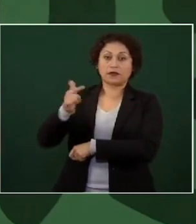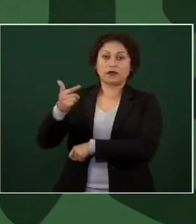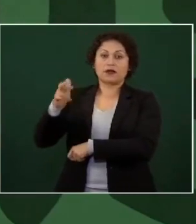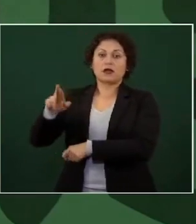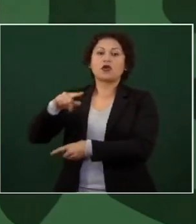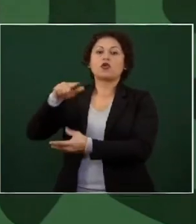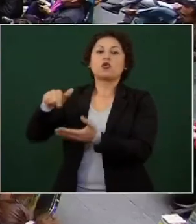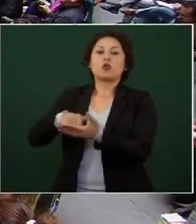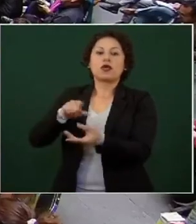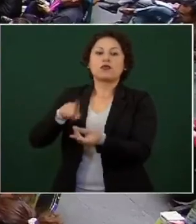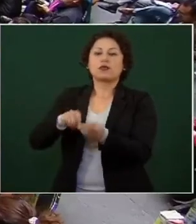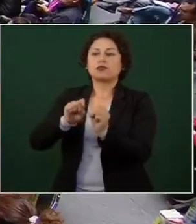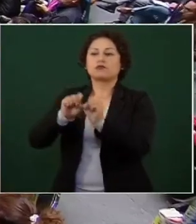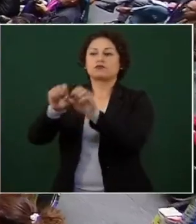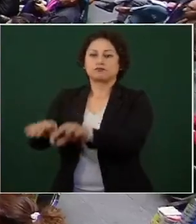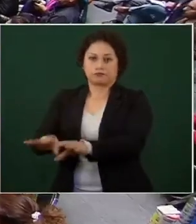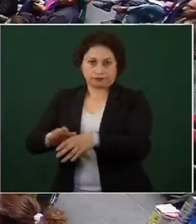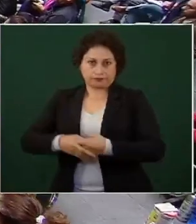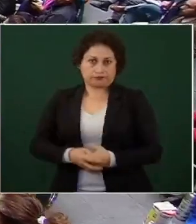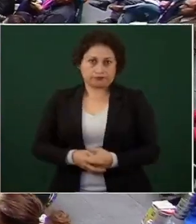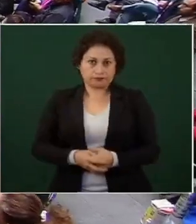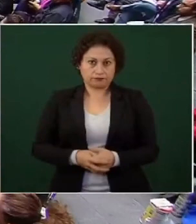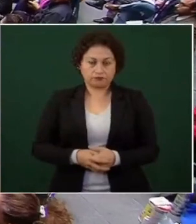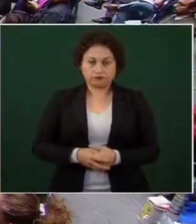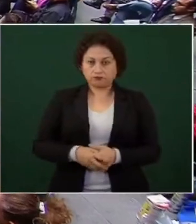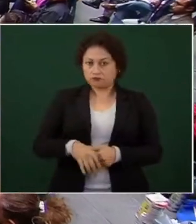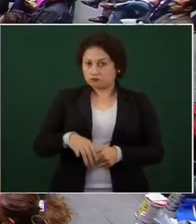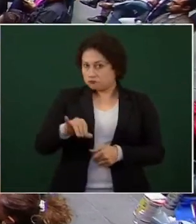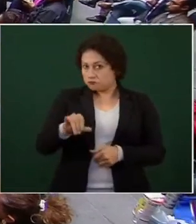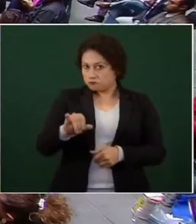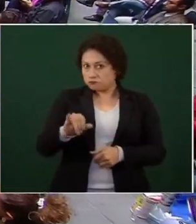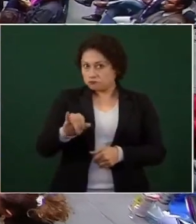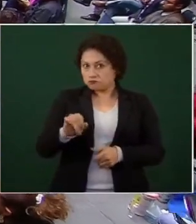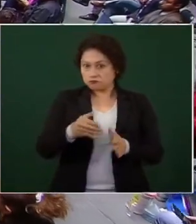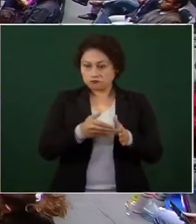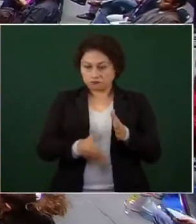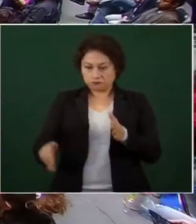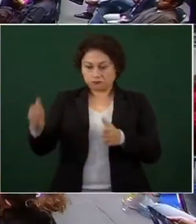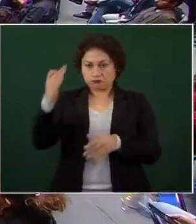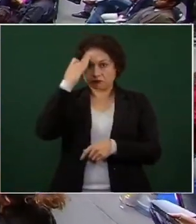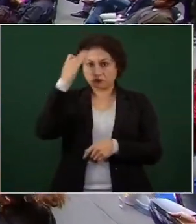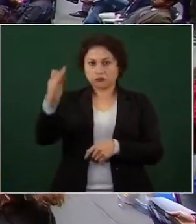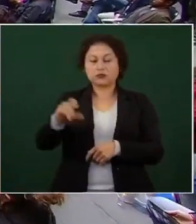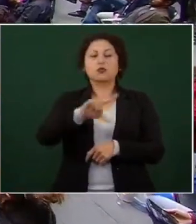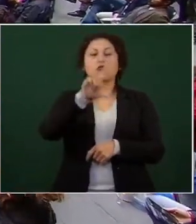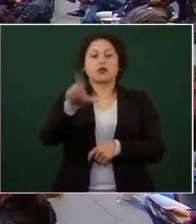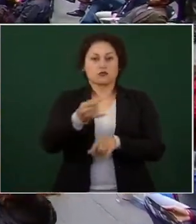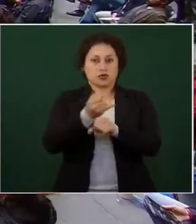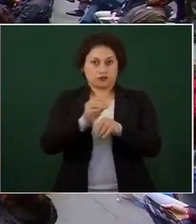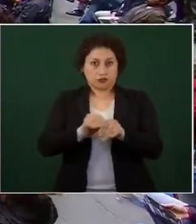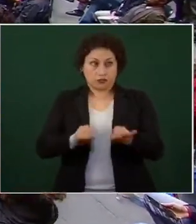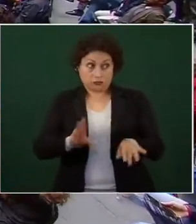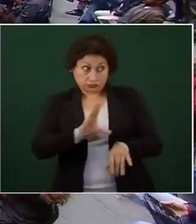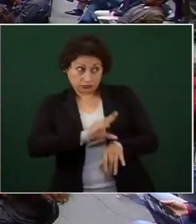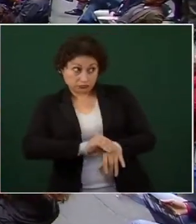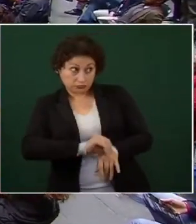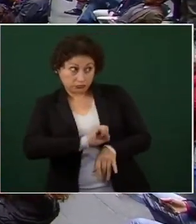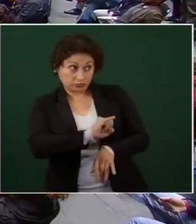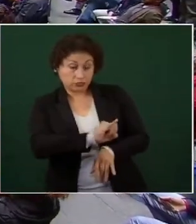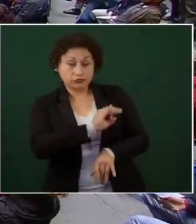República. Sí, sí, en el transcurso del día podemos dar más información, señor presidente,